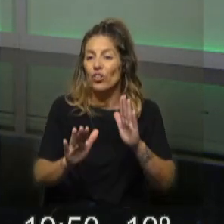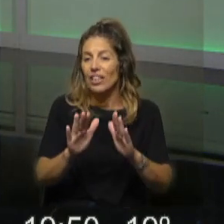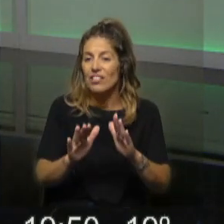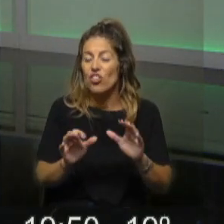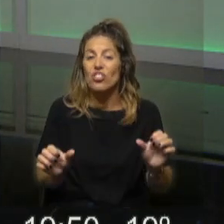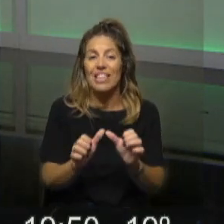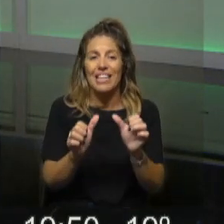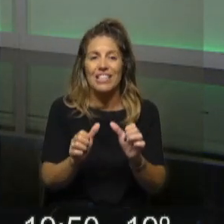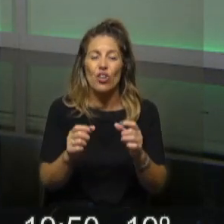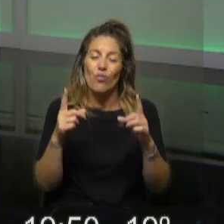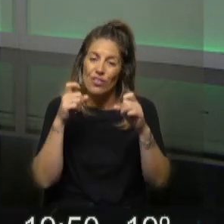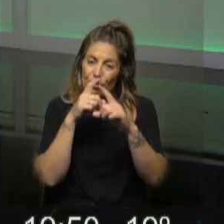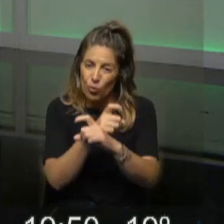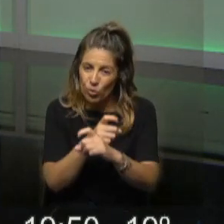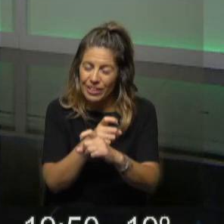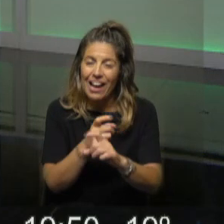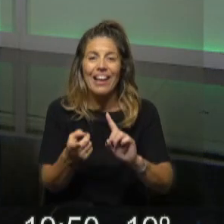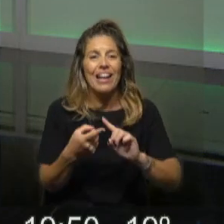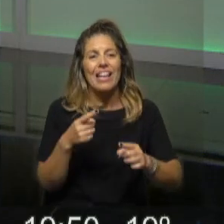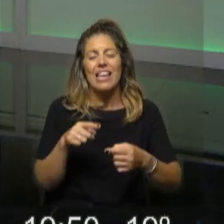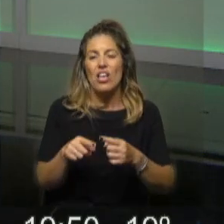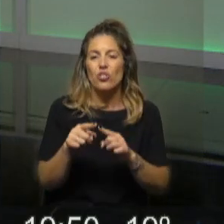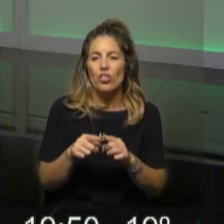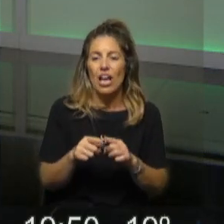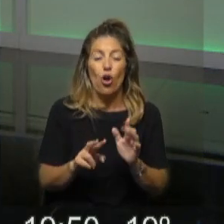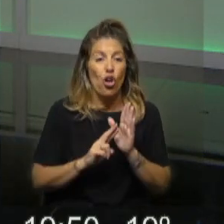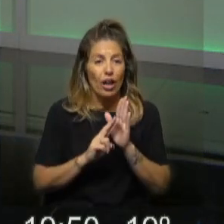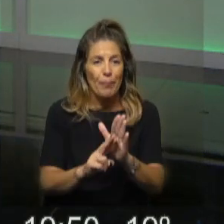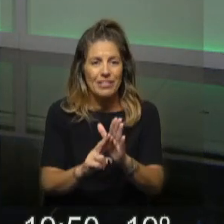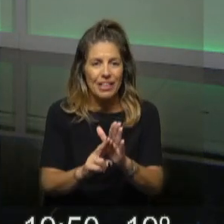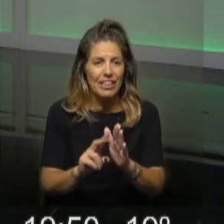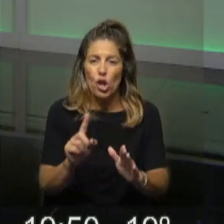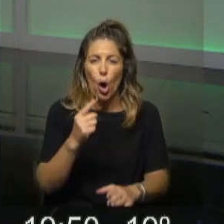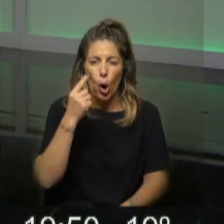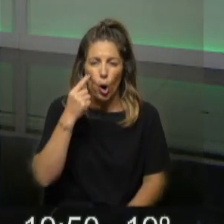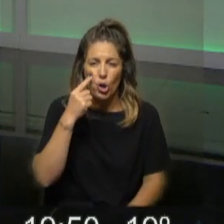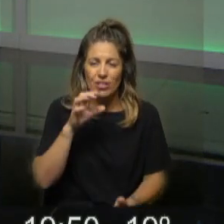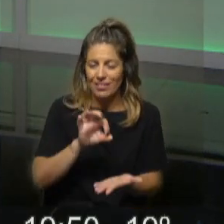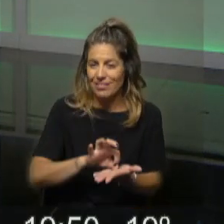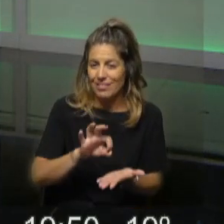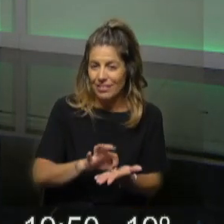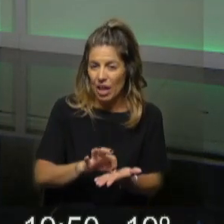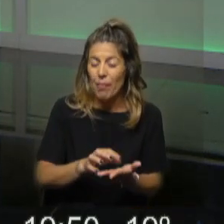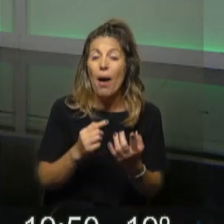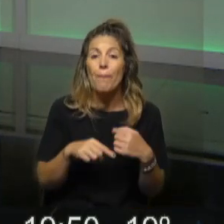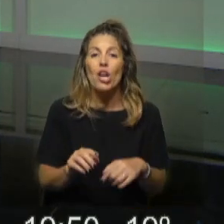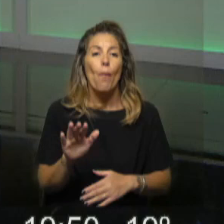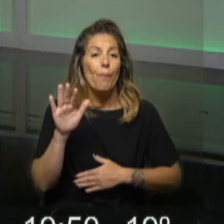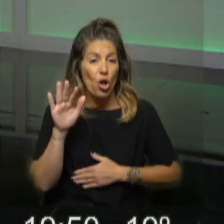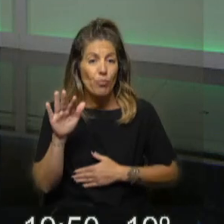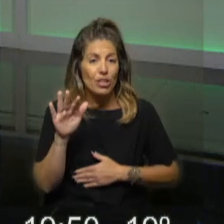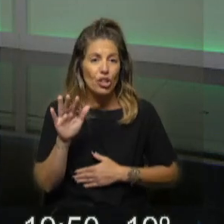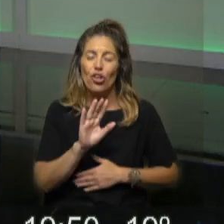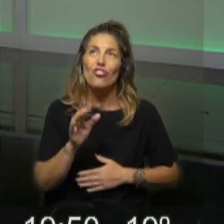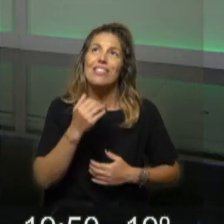llevado a cabo con ciertas dificultades que tenían que ver con que los representantes no conocían el sistema, pero prometió, o no